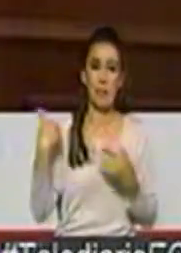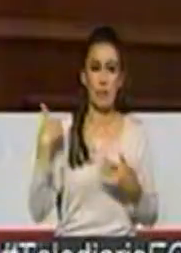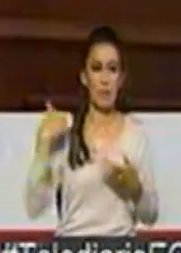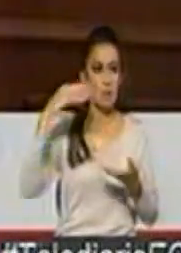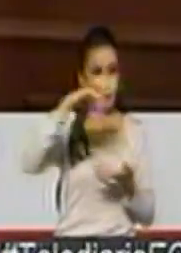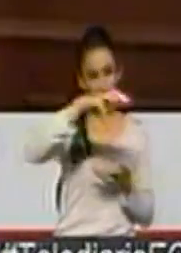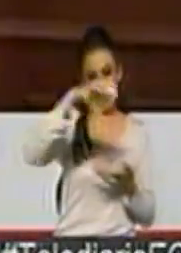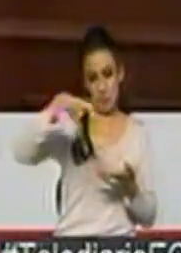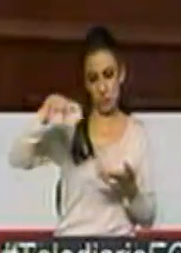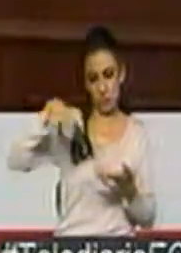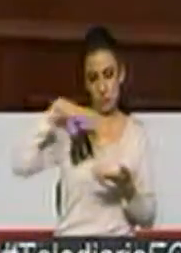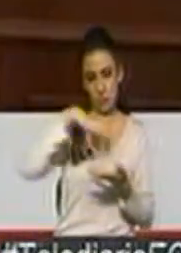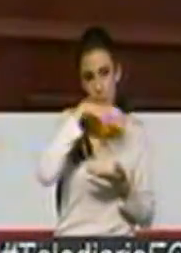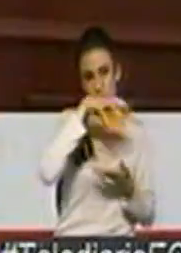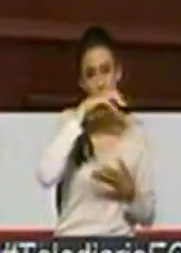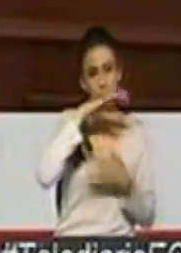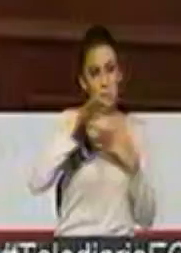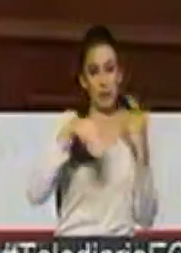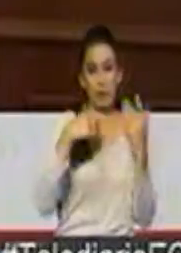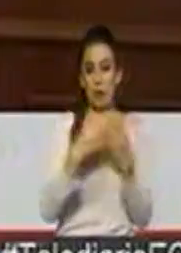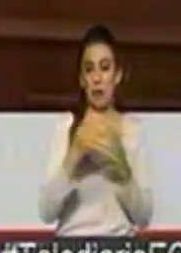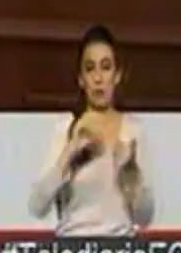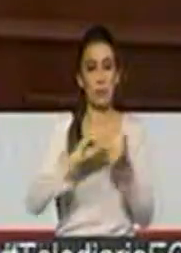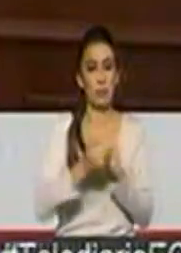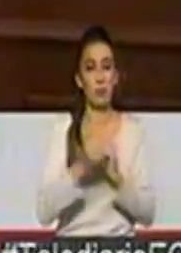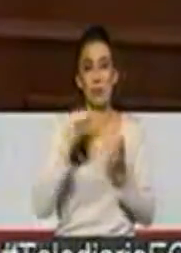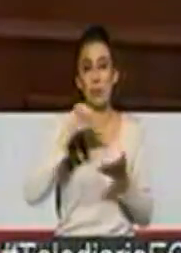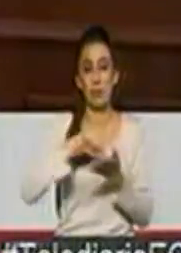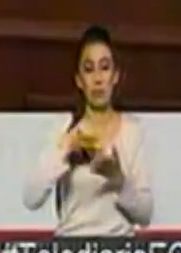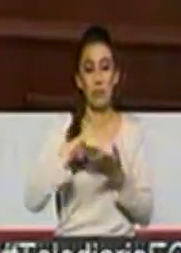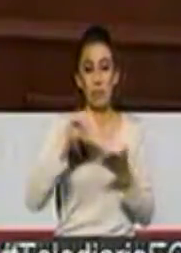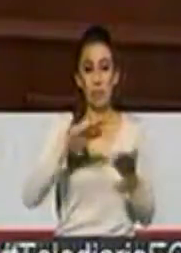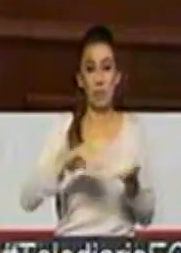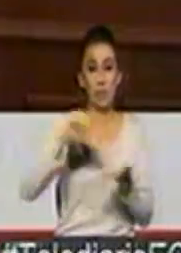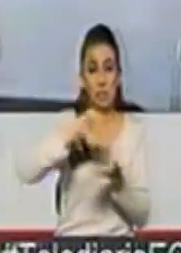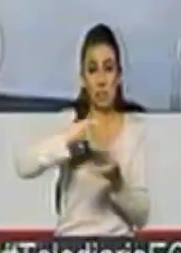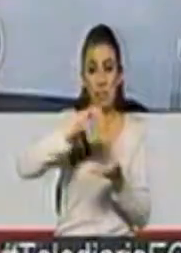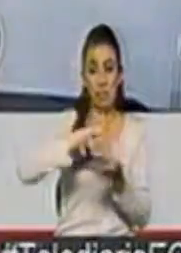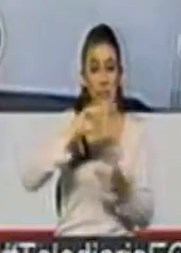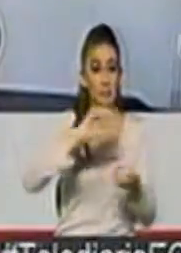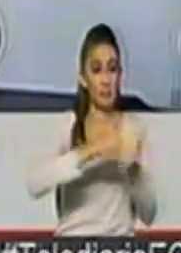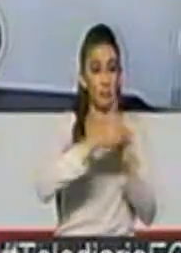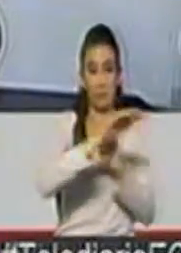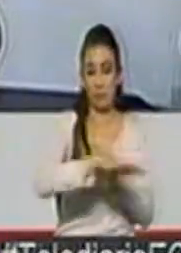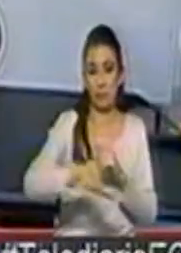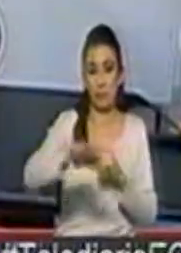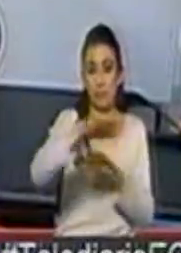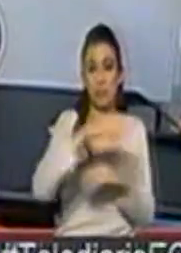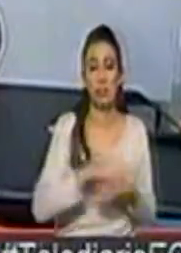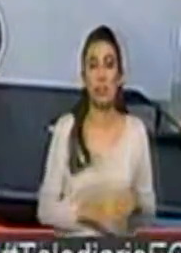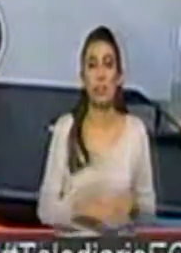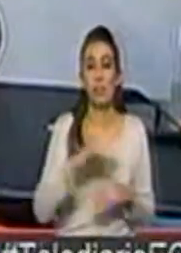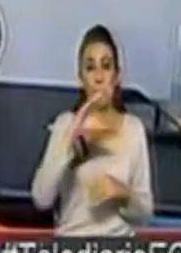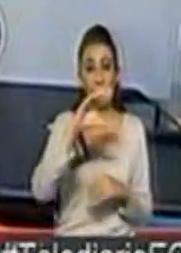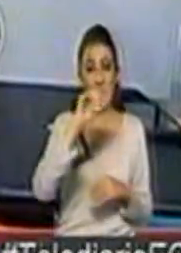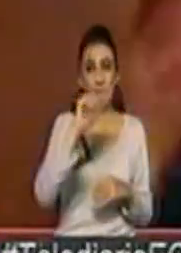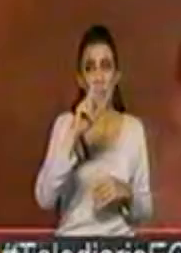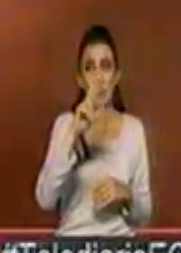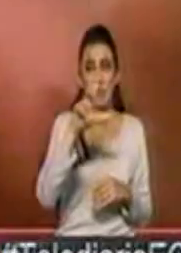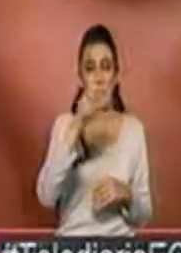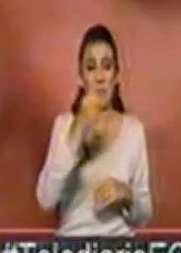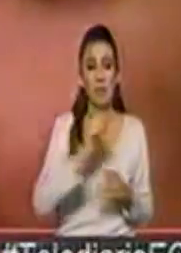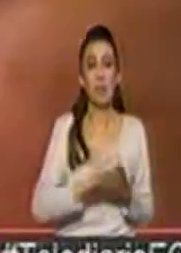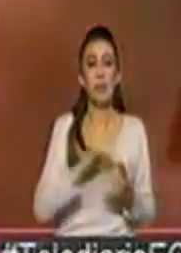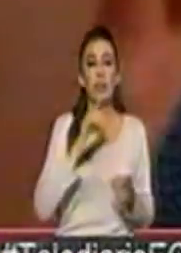los jueces y fiscales en las ciudades más importantes donde se puedan cometer estos delitos. Por otro lado, el jurista Carlos Estarellas Velázquez considera